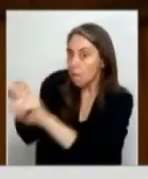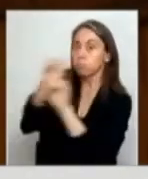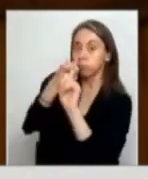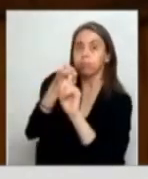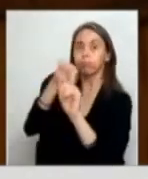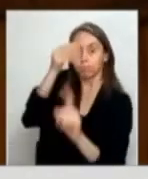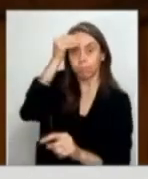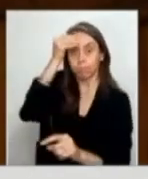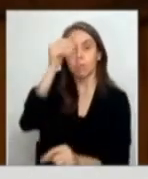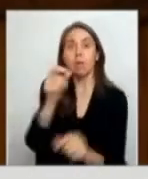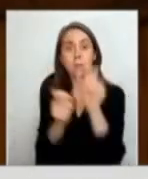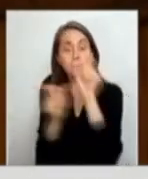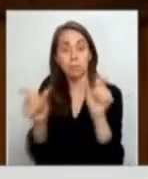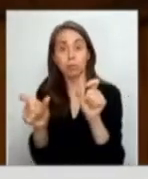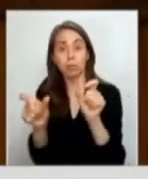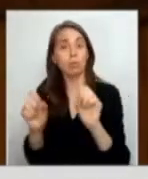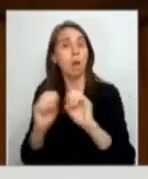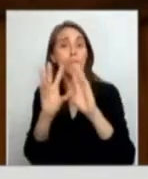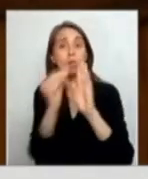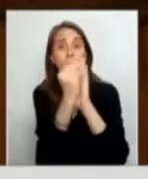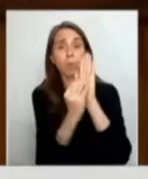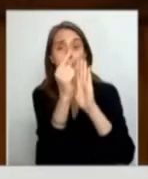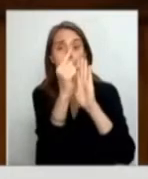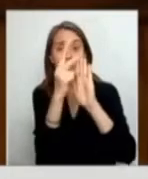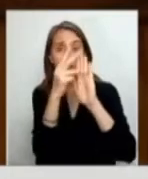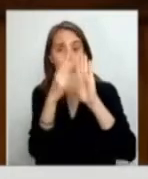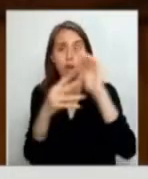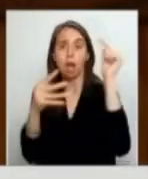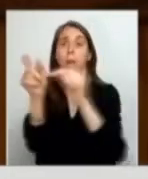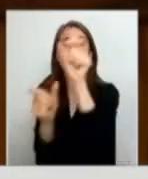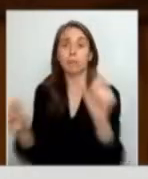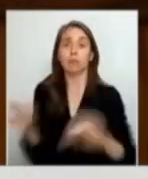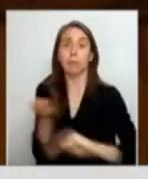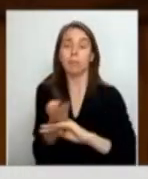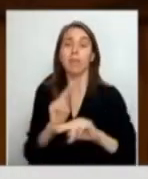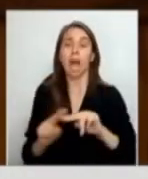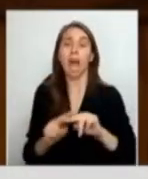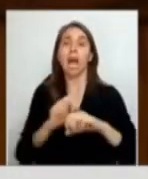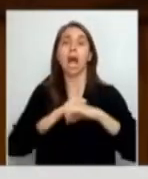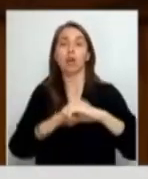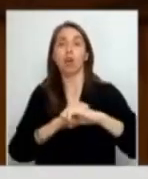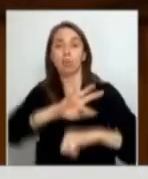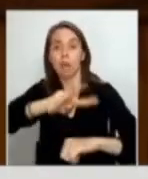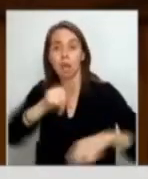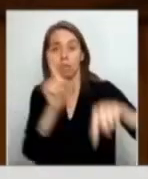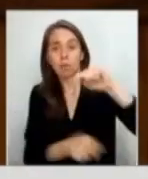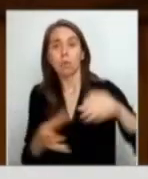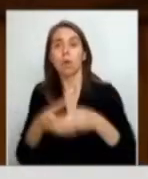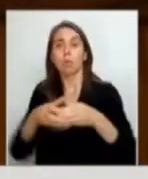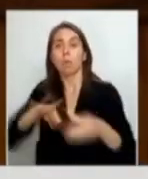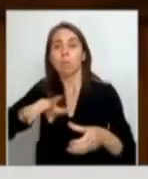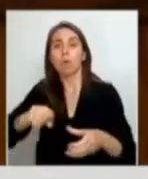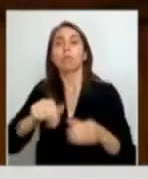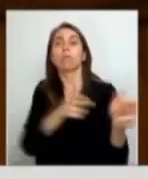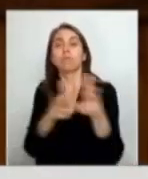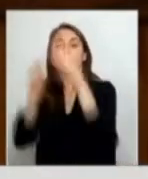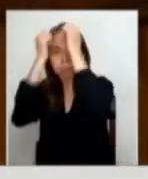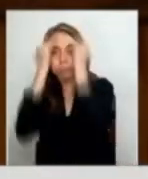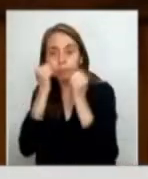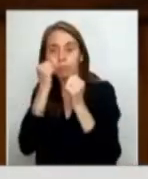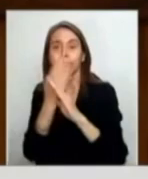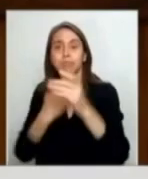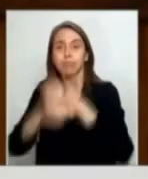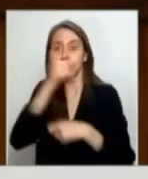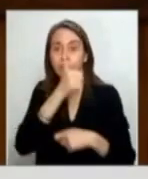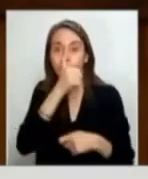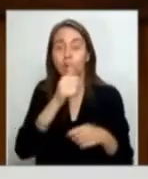prioridades. Nos pide acciones concretas contra la delincuencia y el crimen organizado. Hay que actuar. Acciones concretas contra